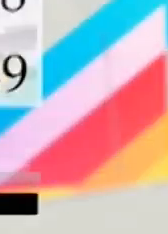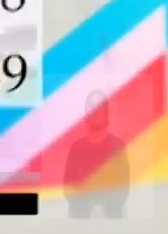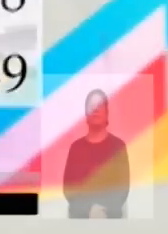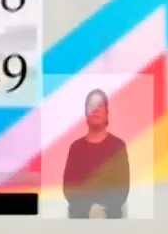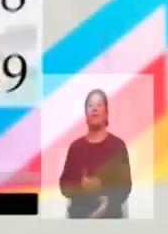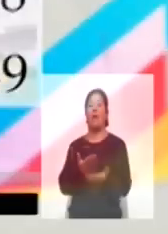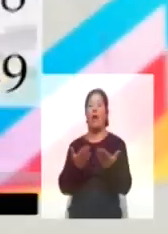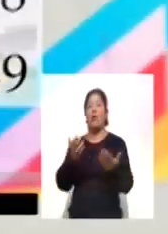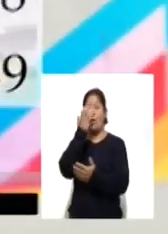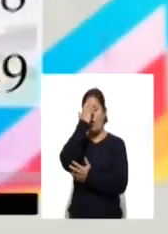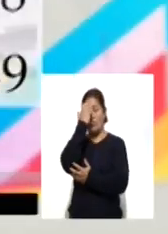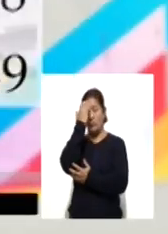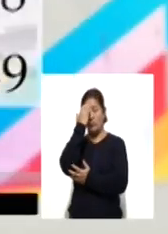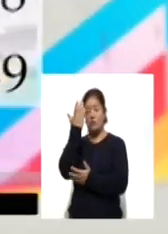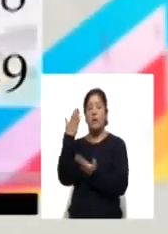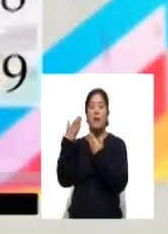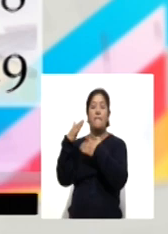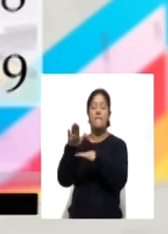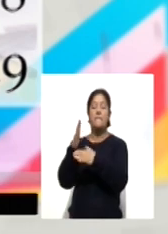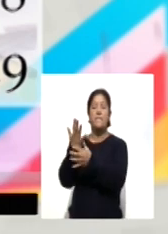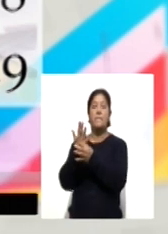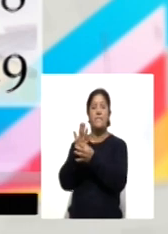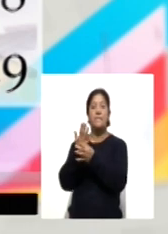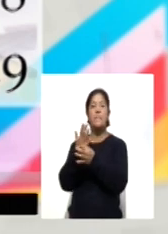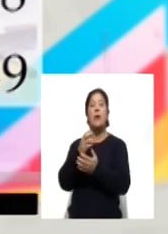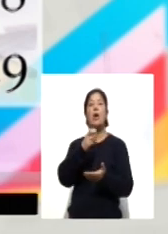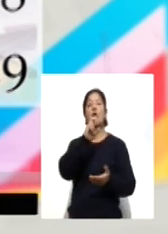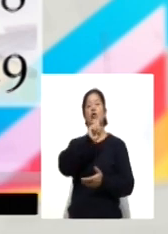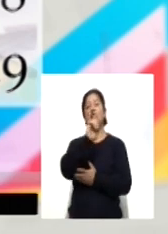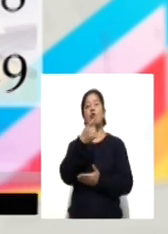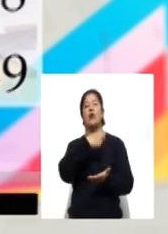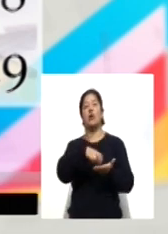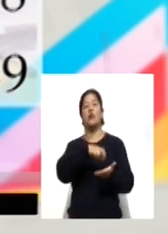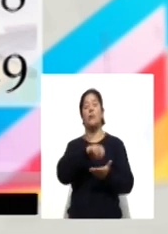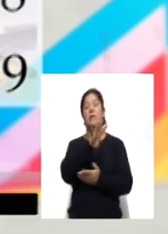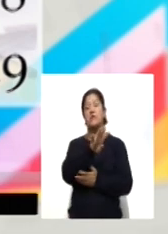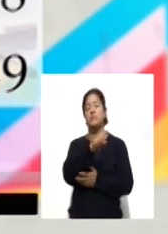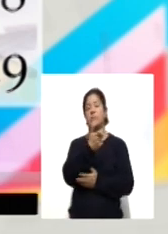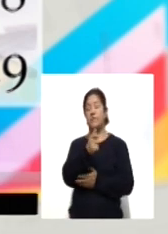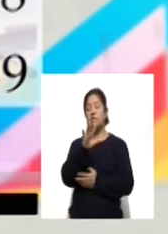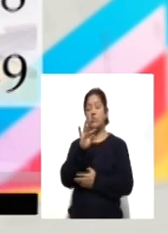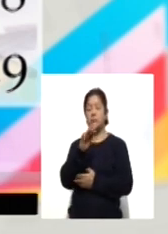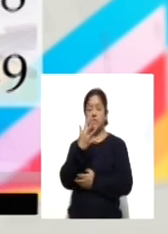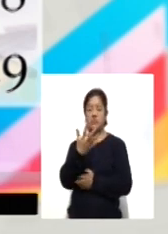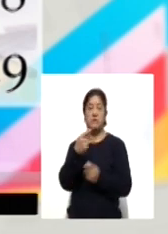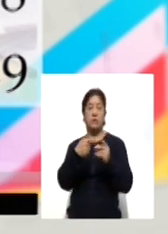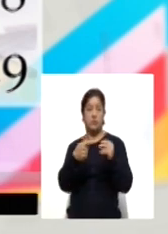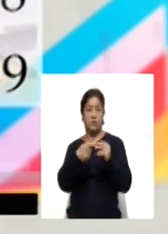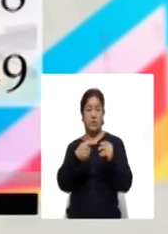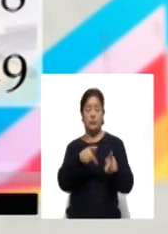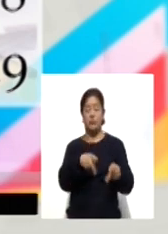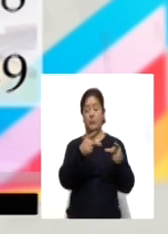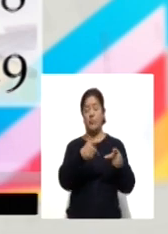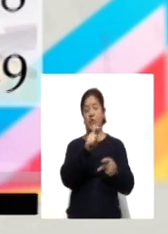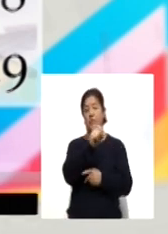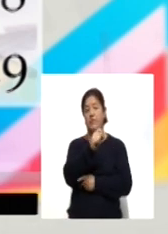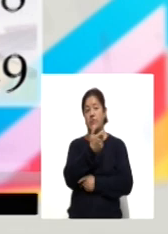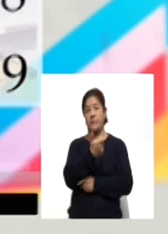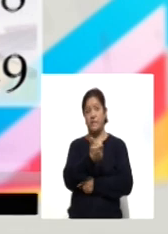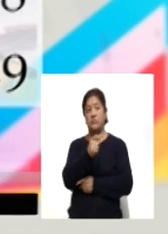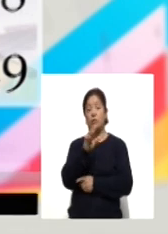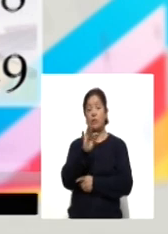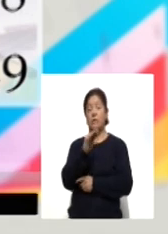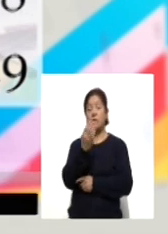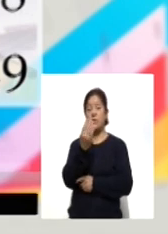Es momento de conocer el mercado cambiario. El dólar cierra actividades para este fin de semana. La compra en 19 pesos con 45 centavos, a la